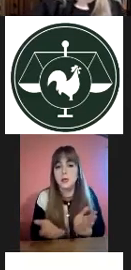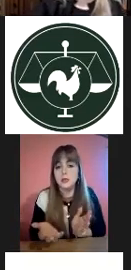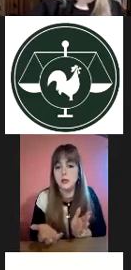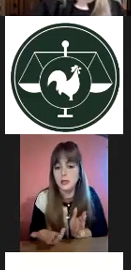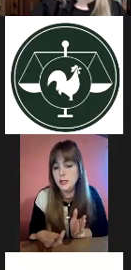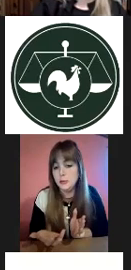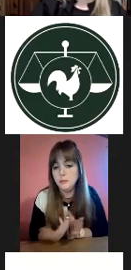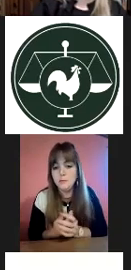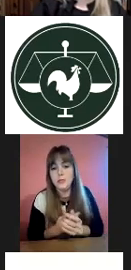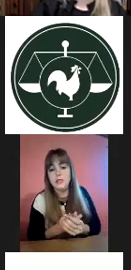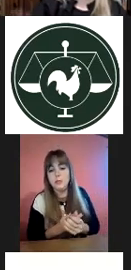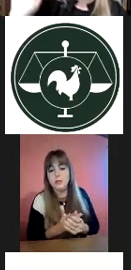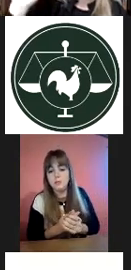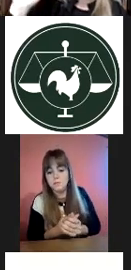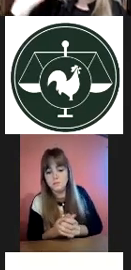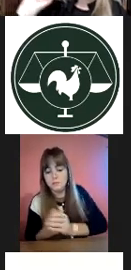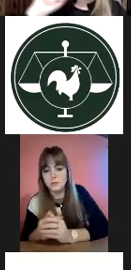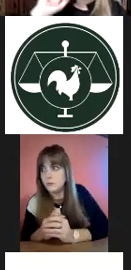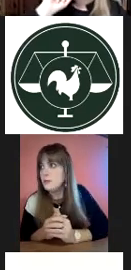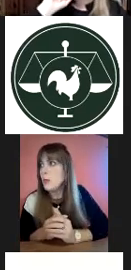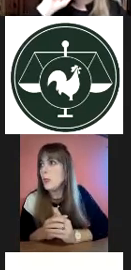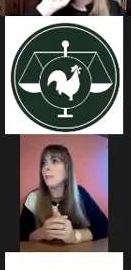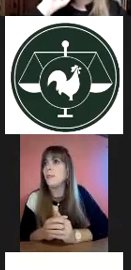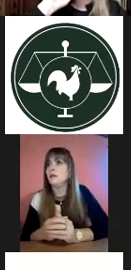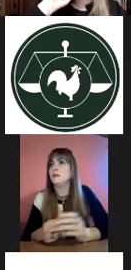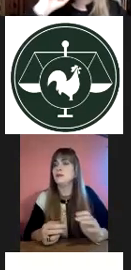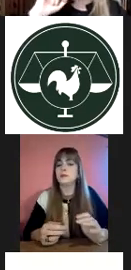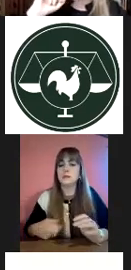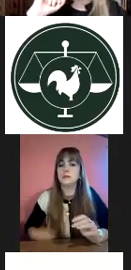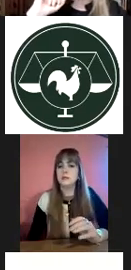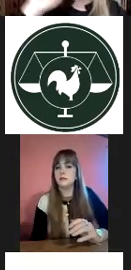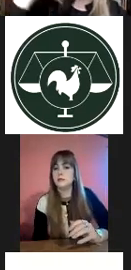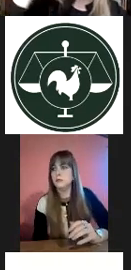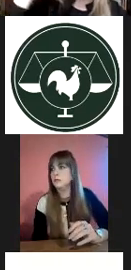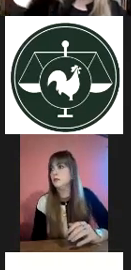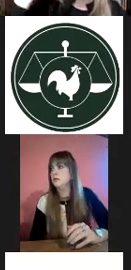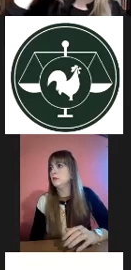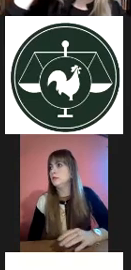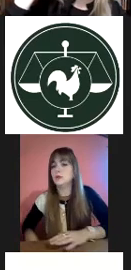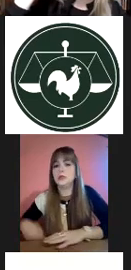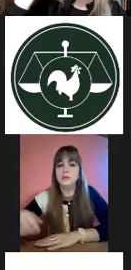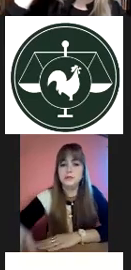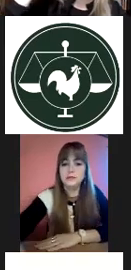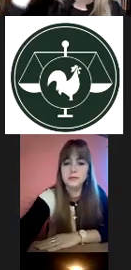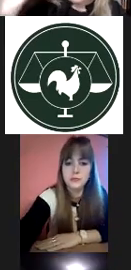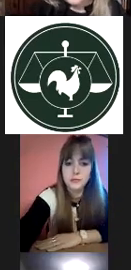acceder porque no sabe para qué sirve, básicamente. Una preguntita quería hacer, por favor, ¿puedo?